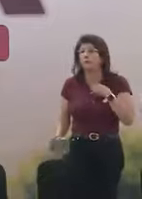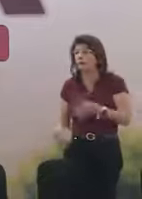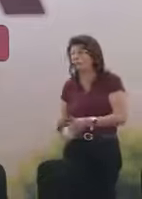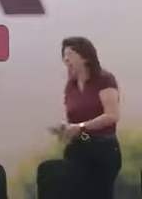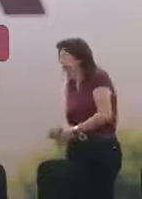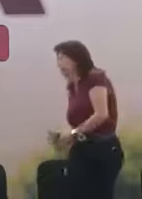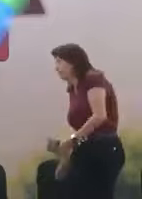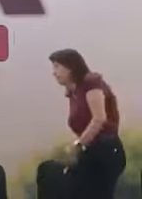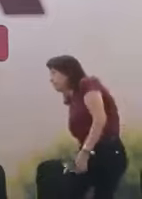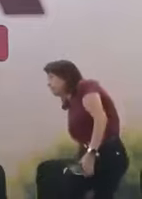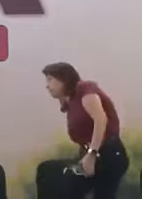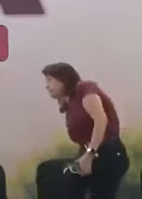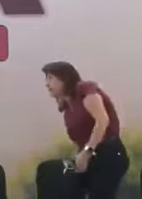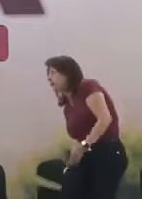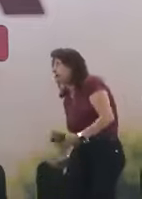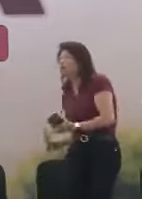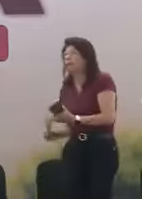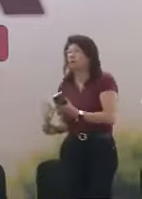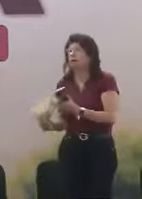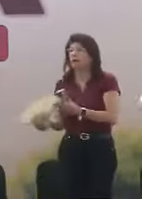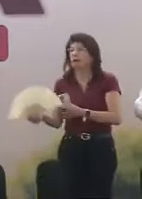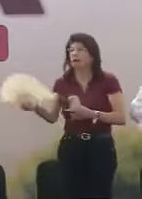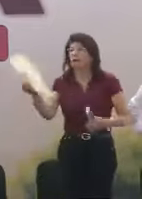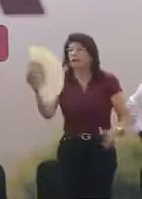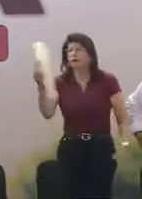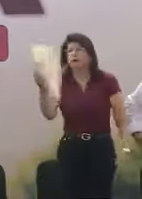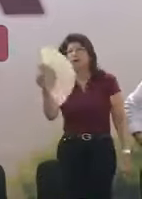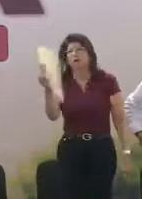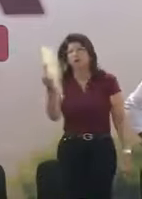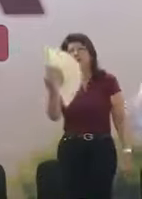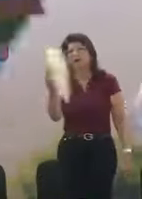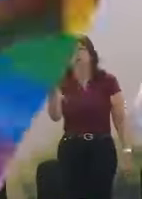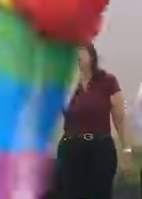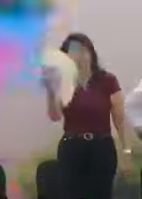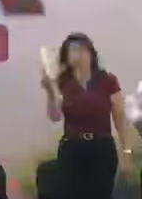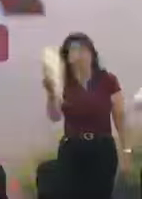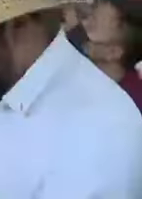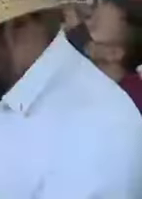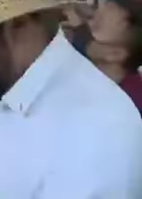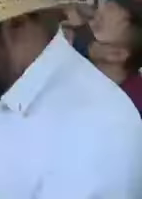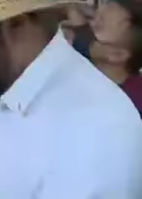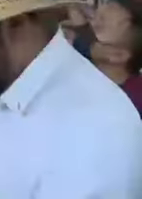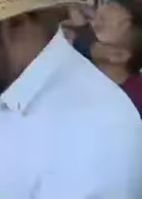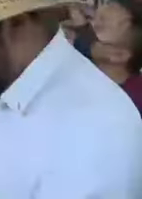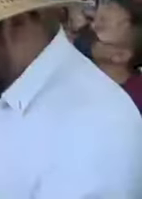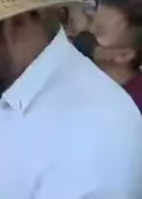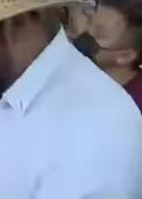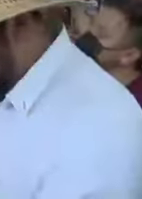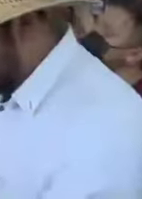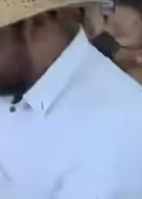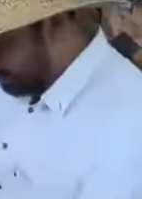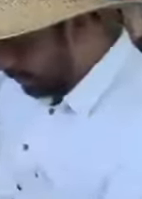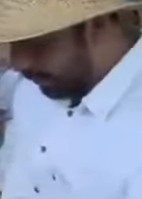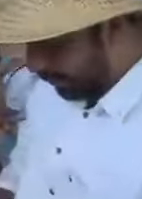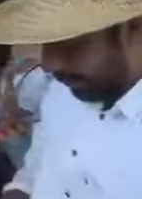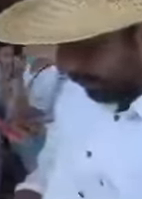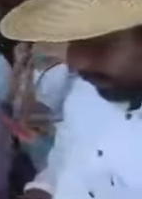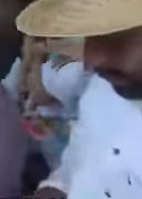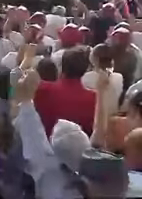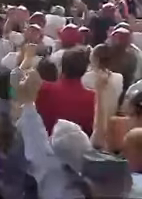muy contentos porque Claudia Sheinbaum va a ser presidenta. ¡Que viva el Estado de